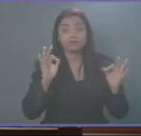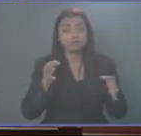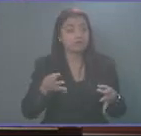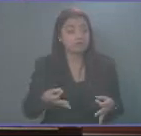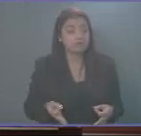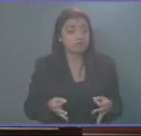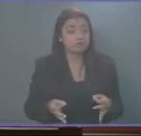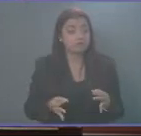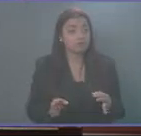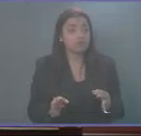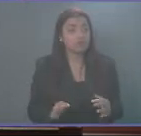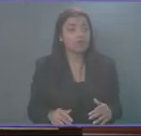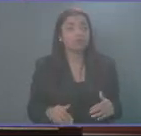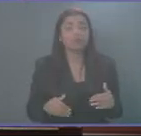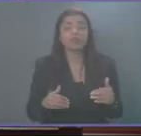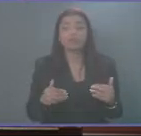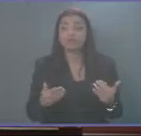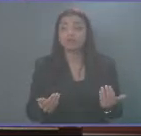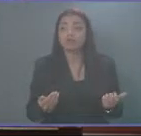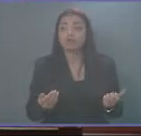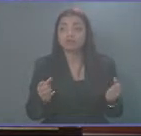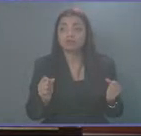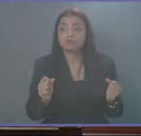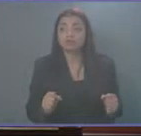forma de inaugurar